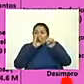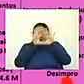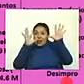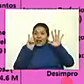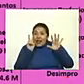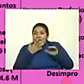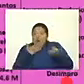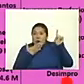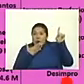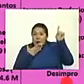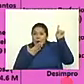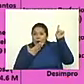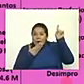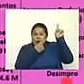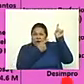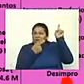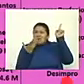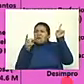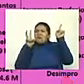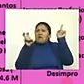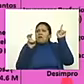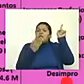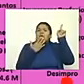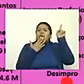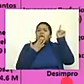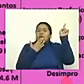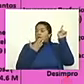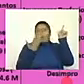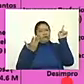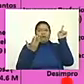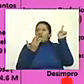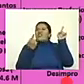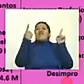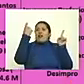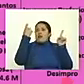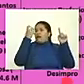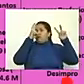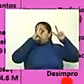está en violeta es básicamente lo que no se ha investigado.